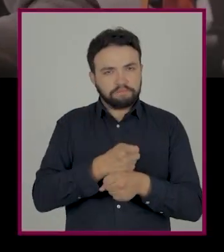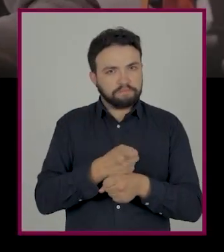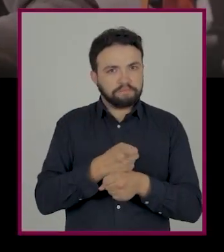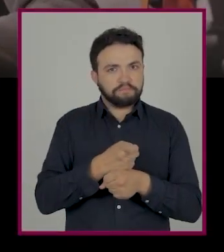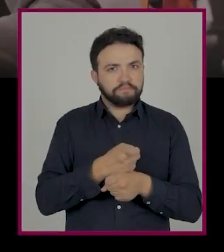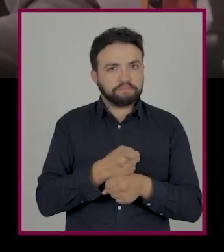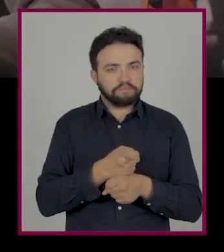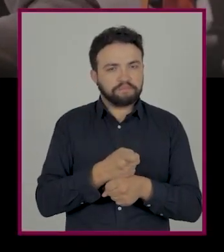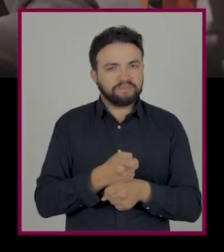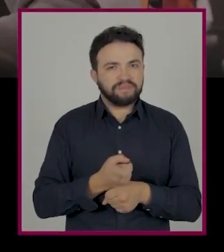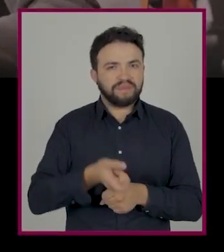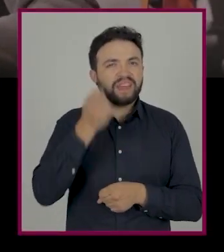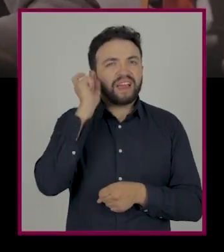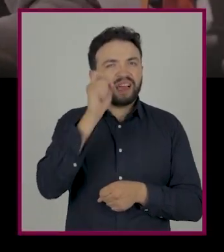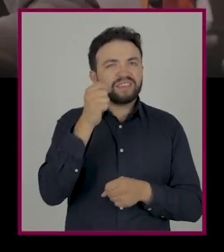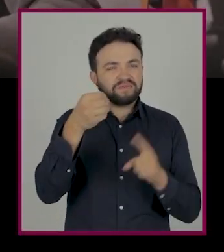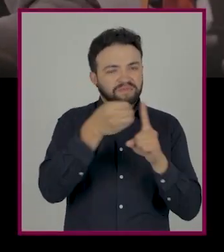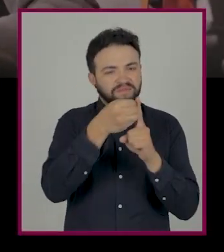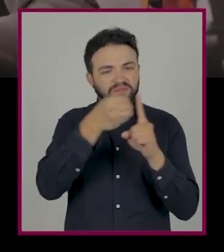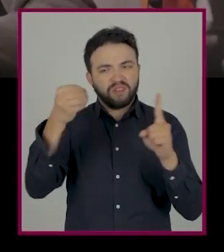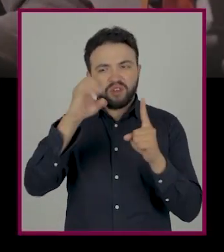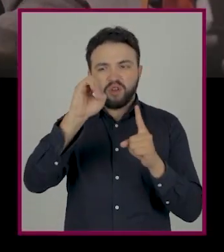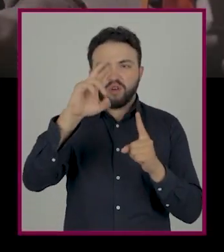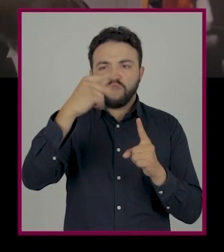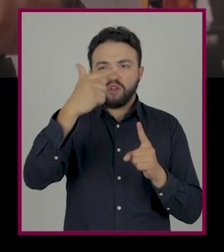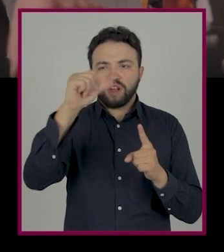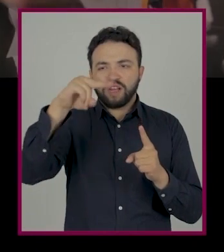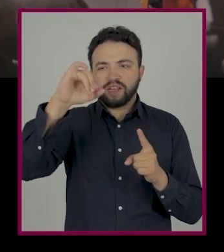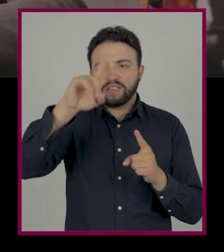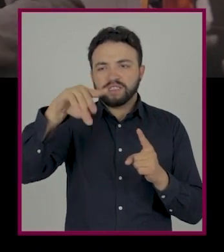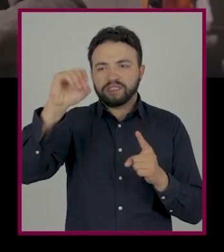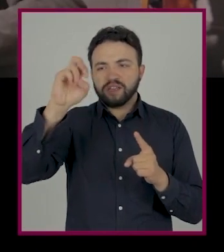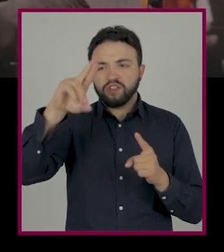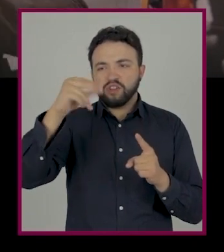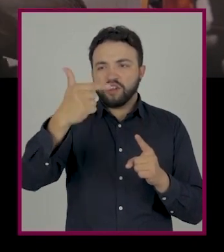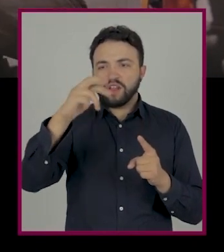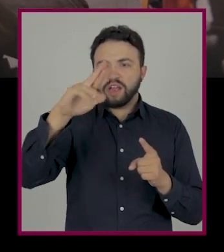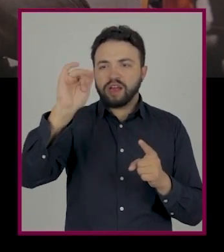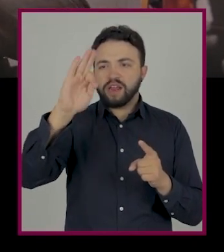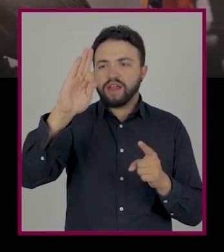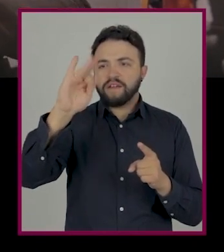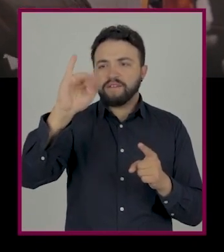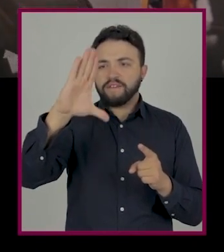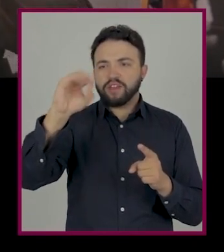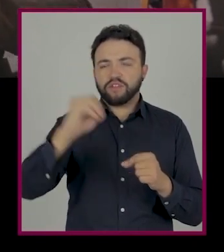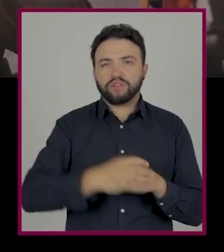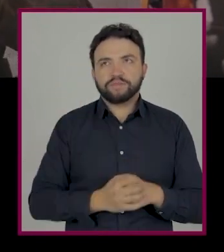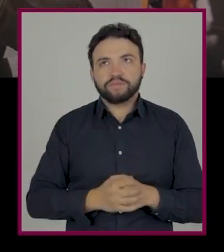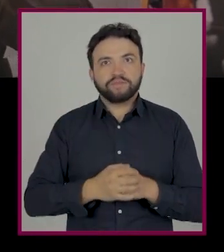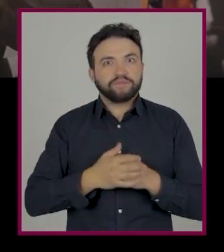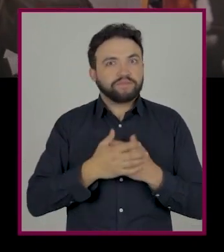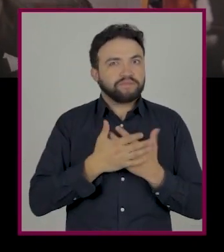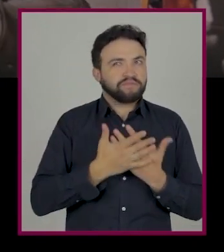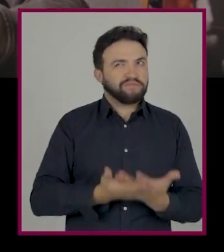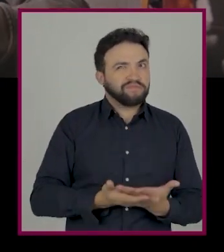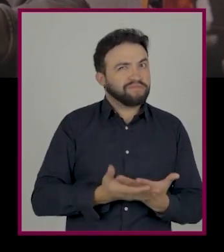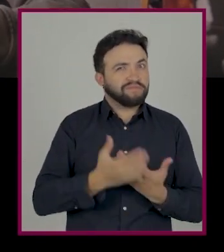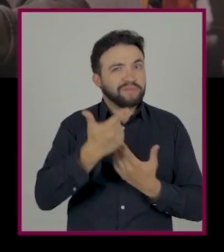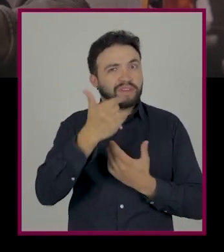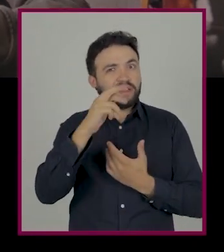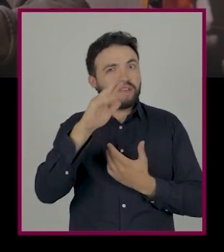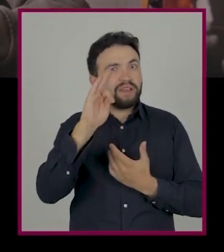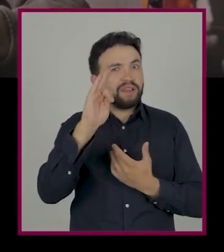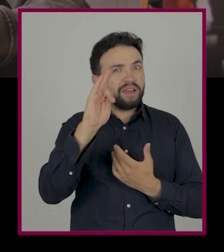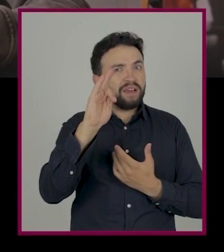Primero lo primero. ¿Qué es un organizador gráfico? ¿Un gráfico que